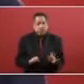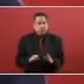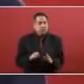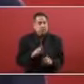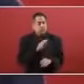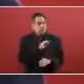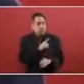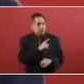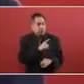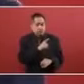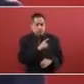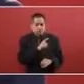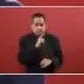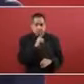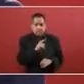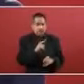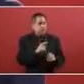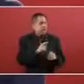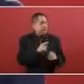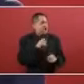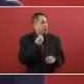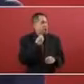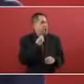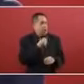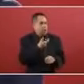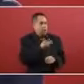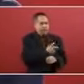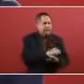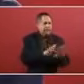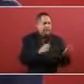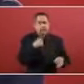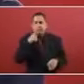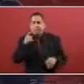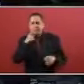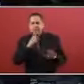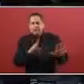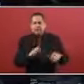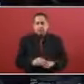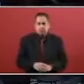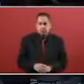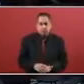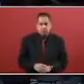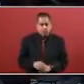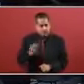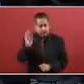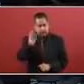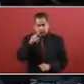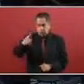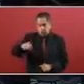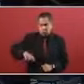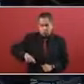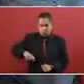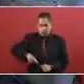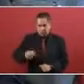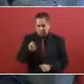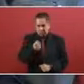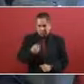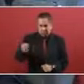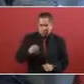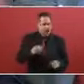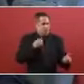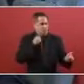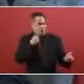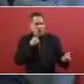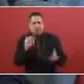Hasta se pueden ahorrar los honorarios de los abogados, porque no va a haber demandas. ¿Pero no le podría ganar su gobierno a estos abogados que usted ha criticado en